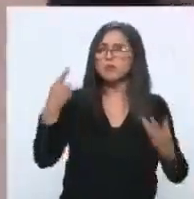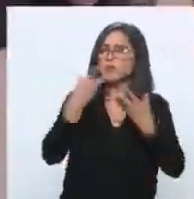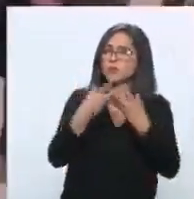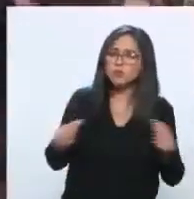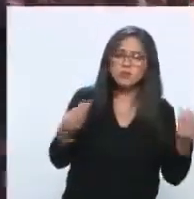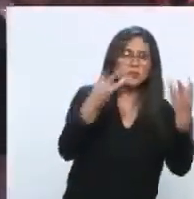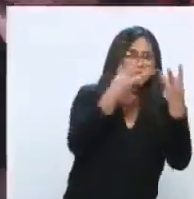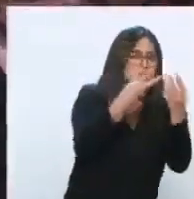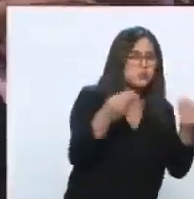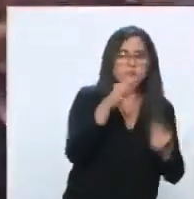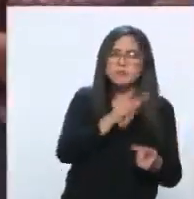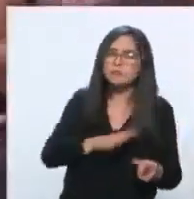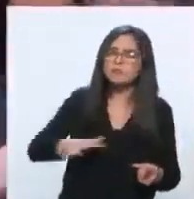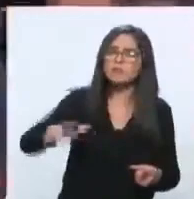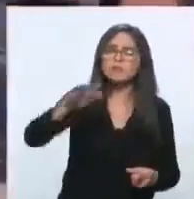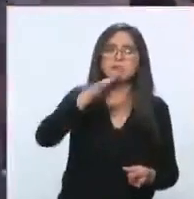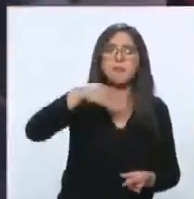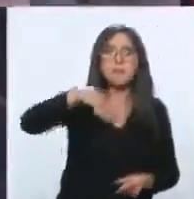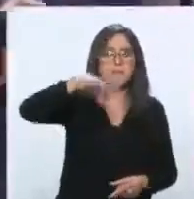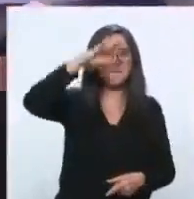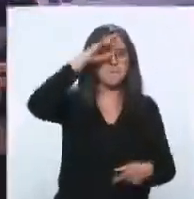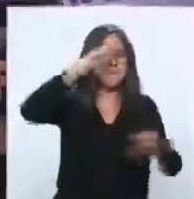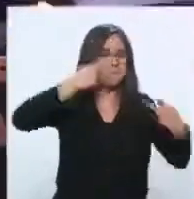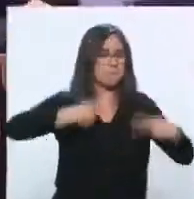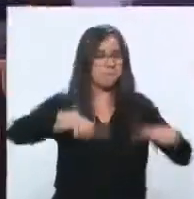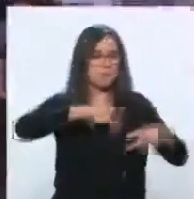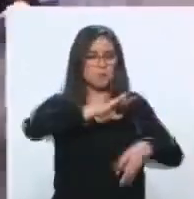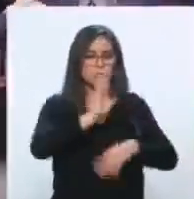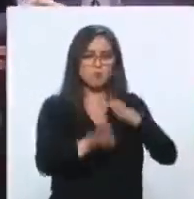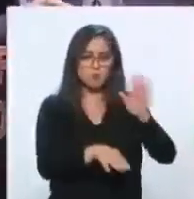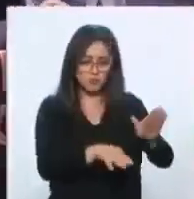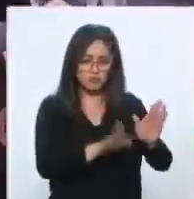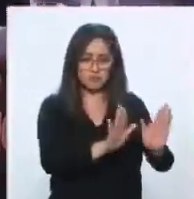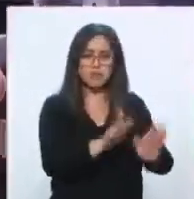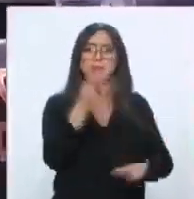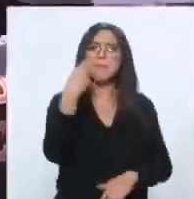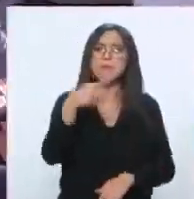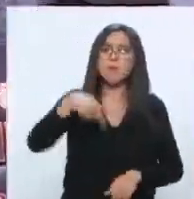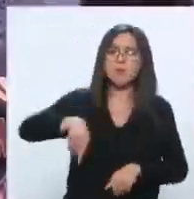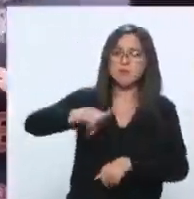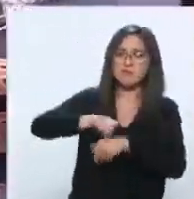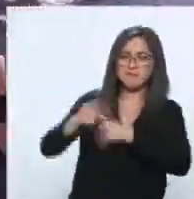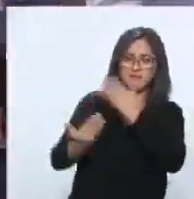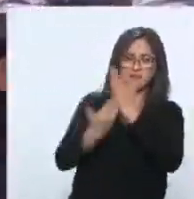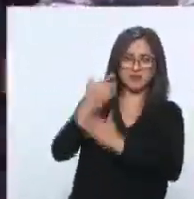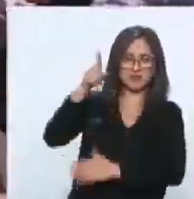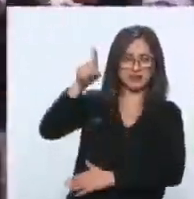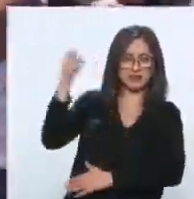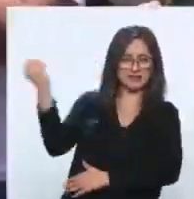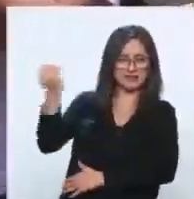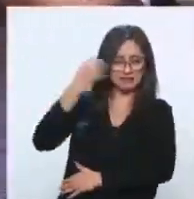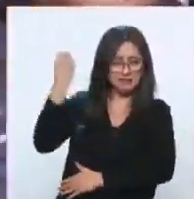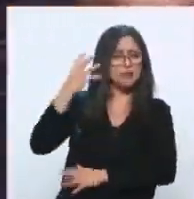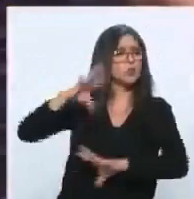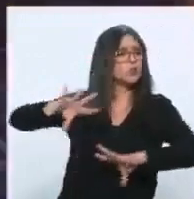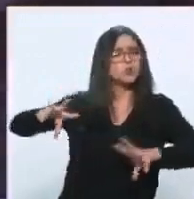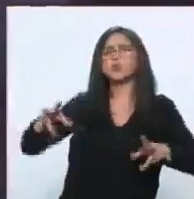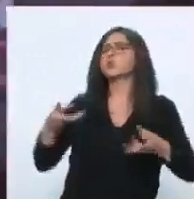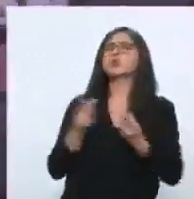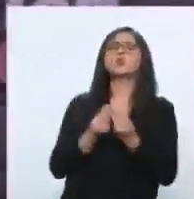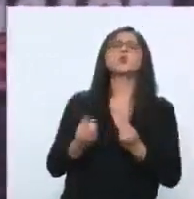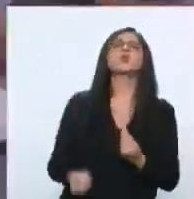piensa en desaparecidos que han fallecido, pero en realidad lo que veíamos hoy en la mañana, Carla, es que de la cantidad total